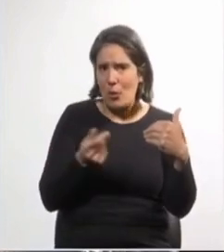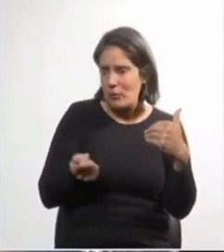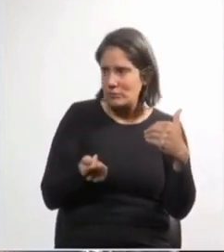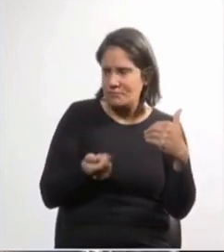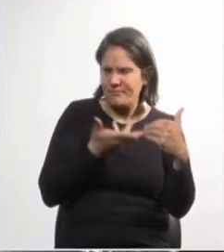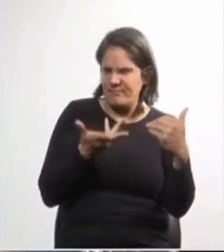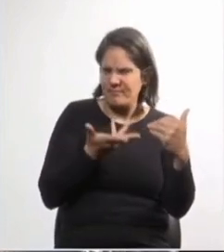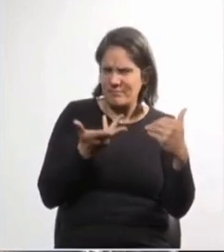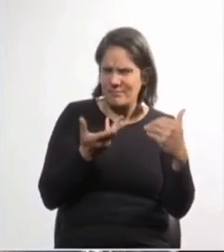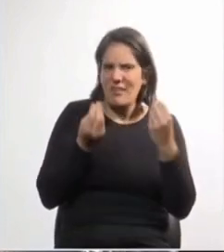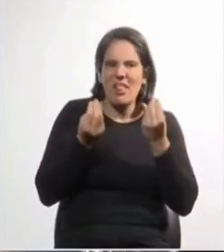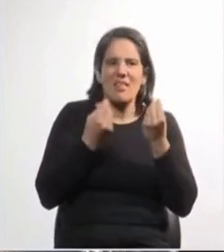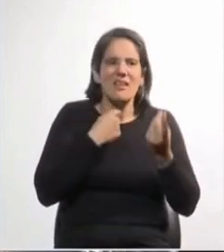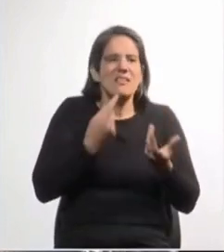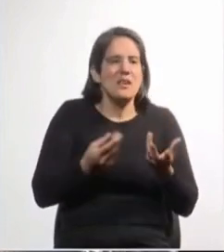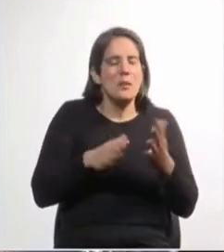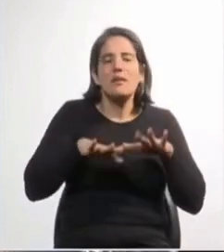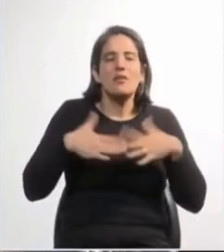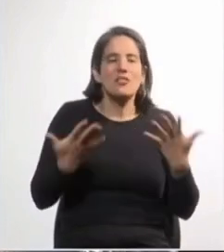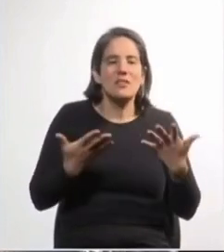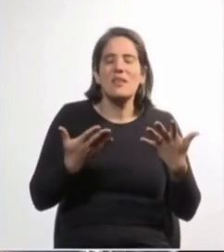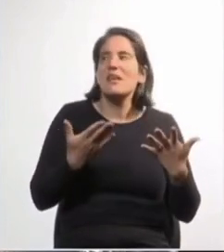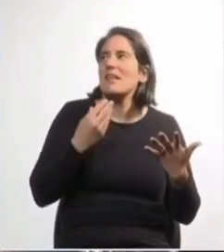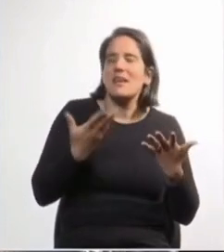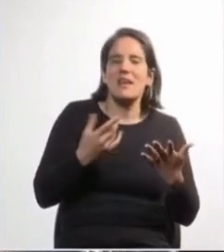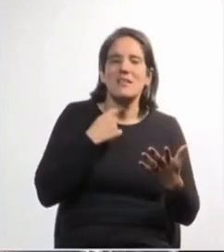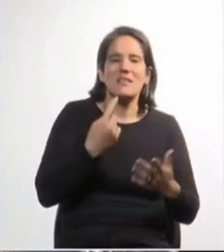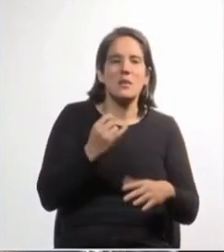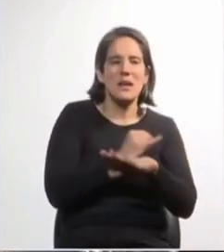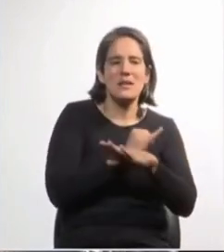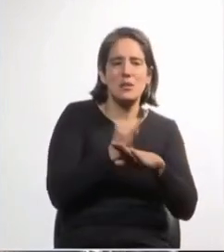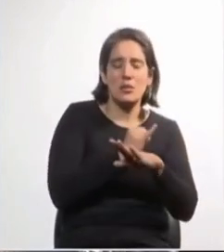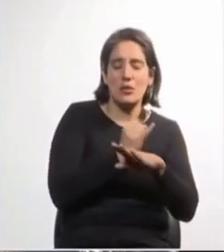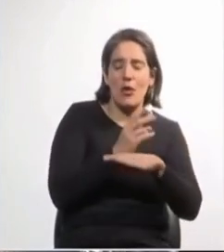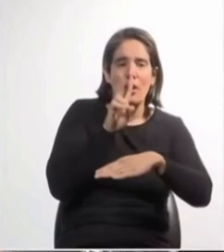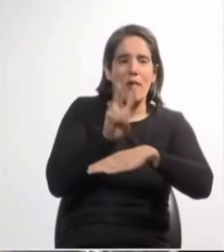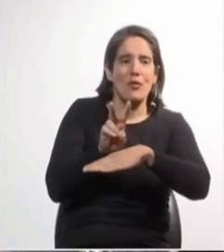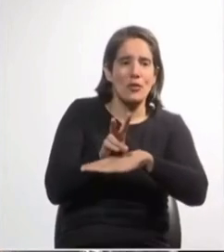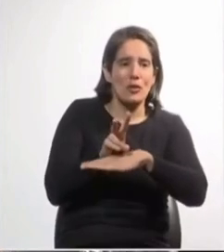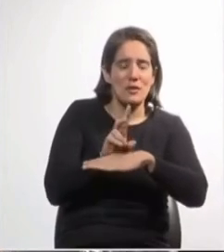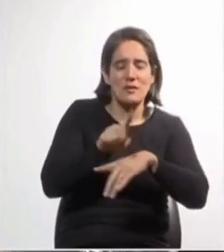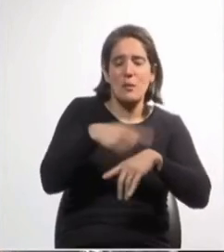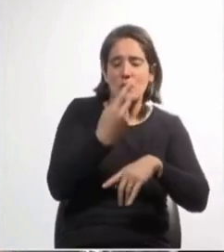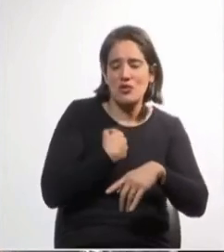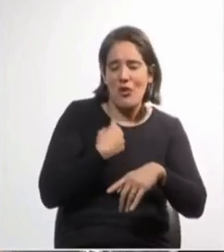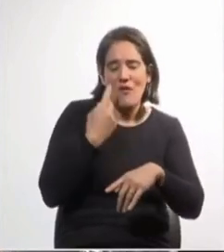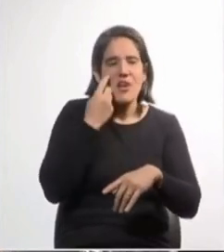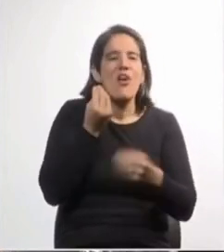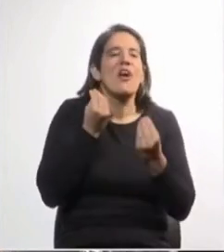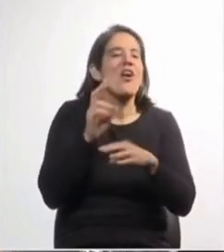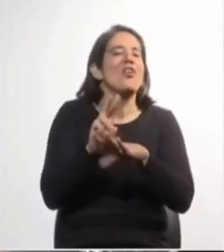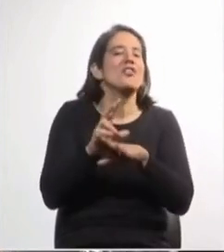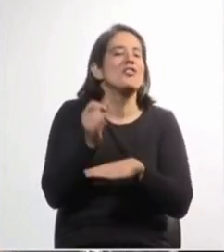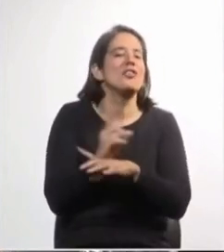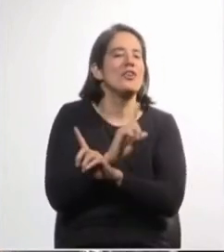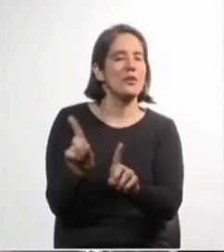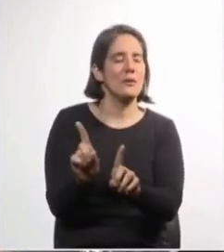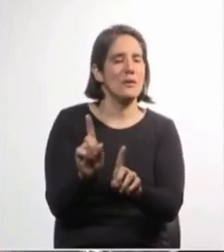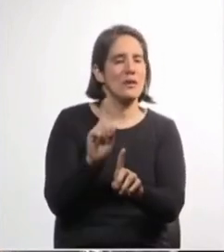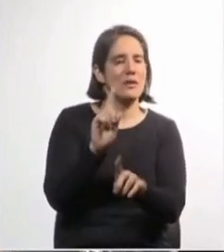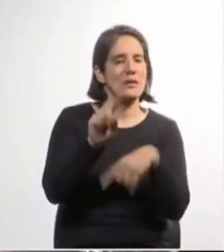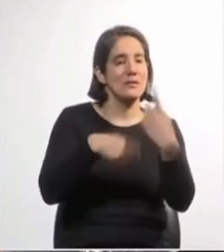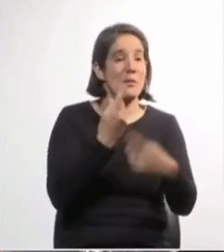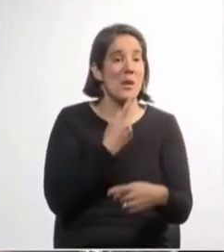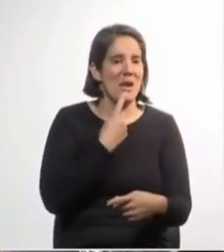hablar tanto de institucionalidad, responsabilidad fiscal y transparencia si después se usa la política